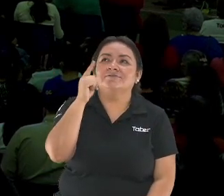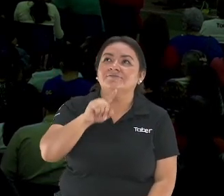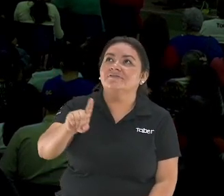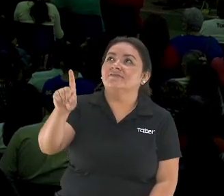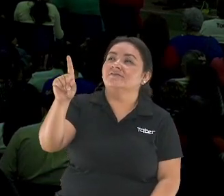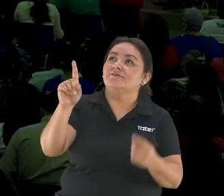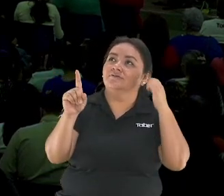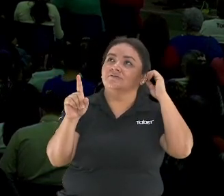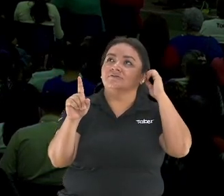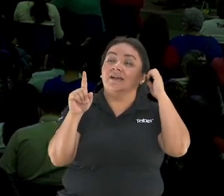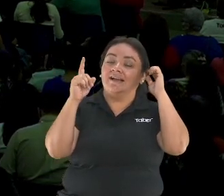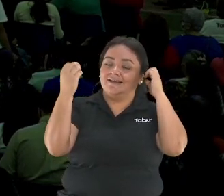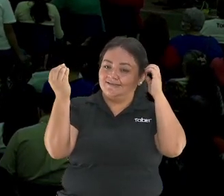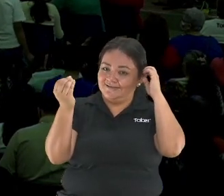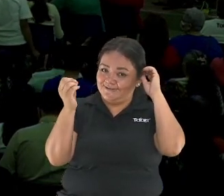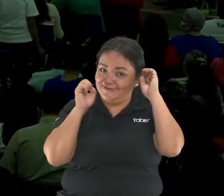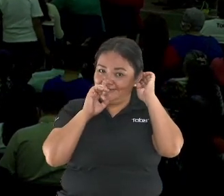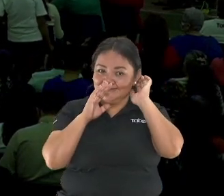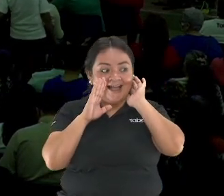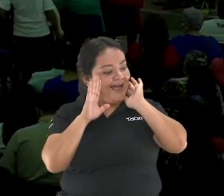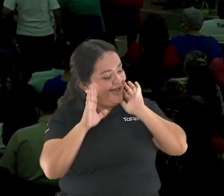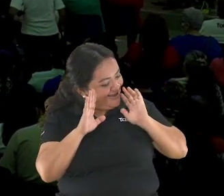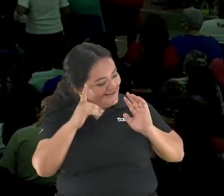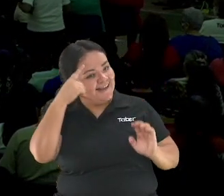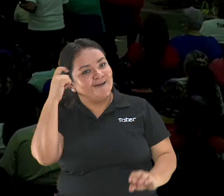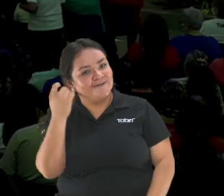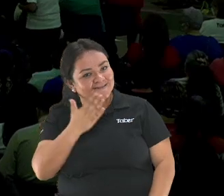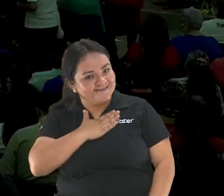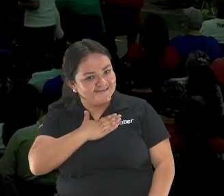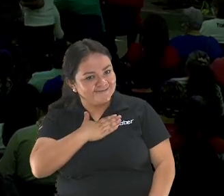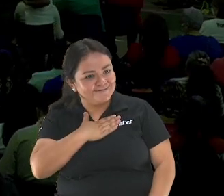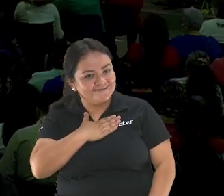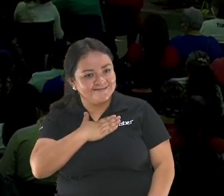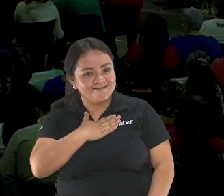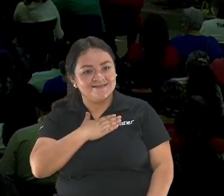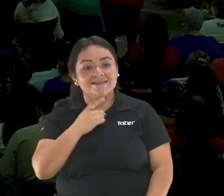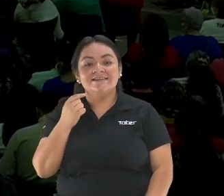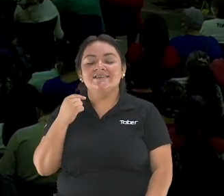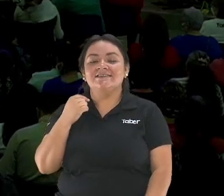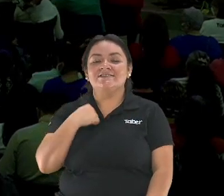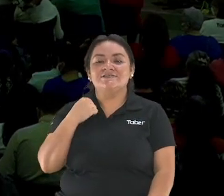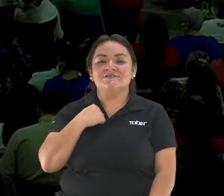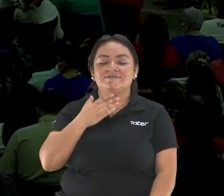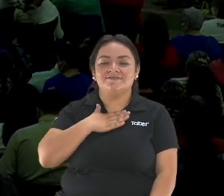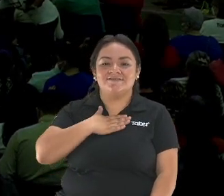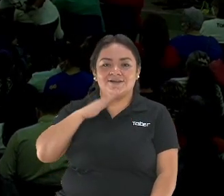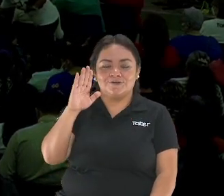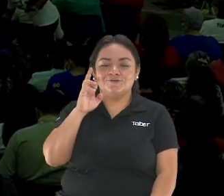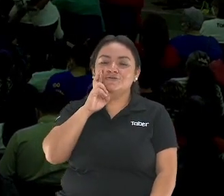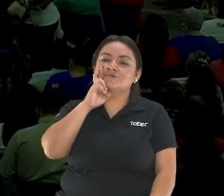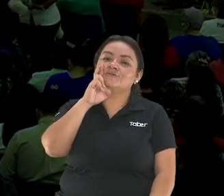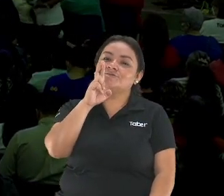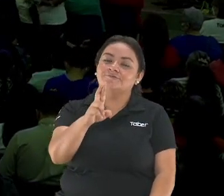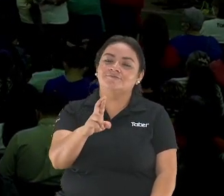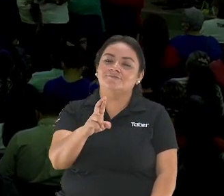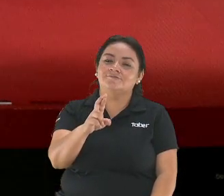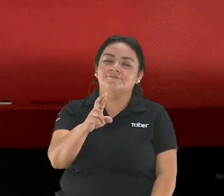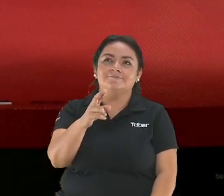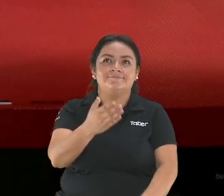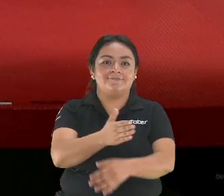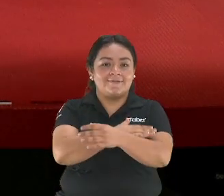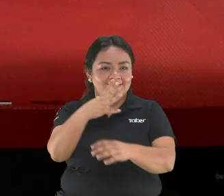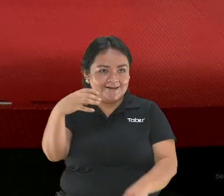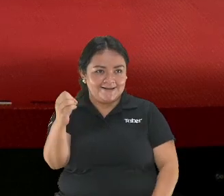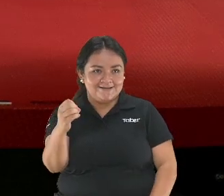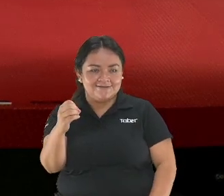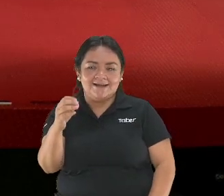el señor dice bajas ya te acordaste que yo tengo tu respuesta antes de irte de